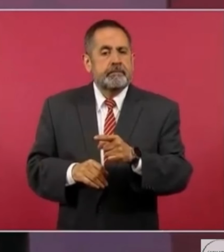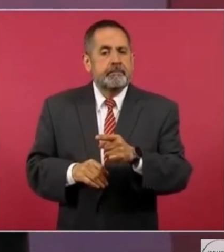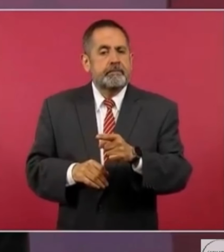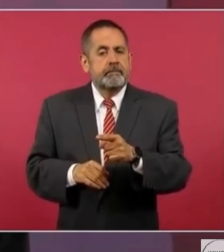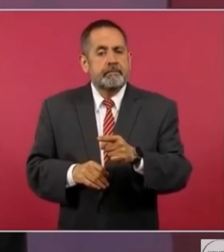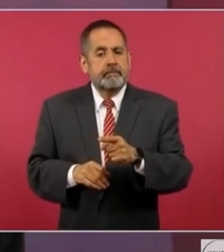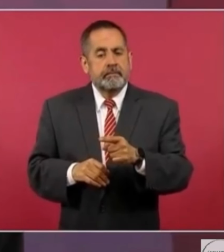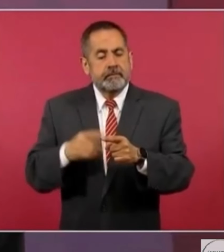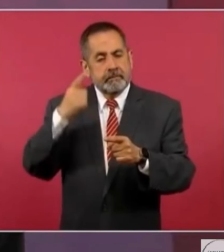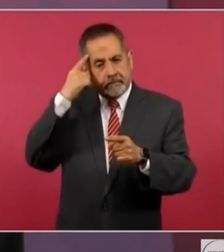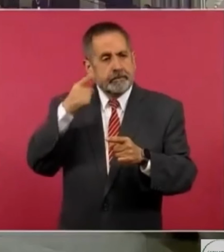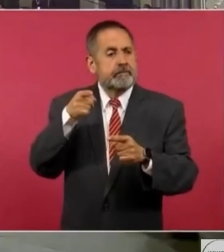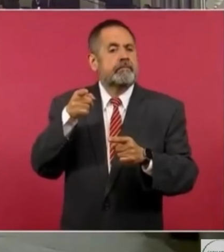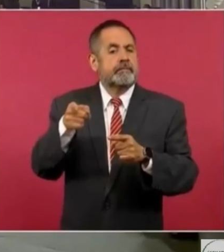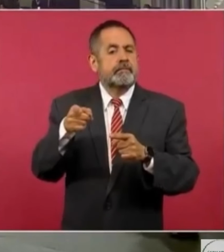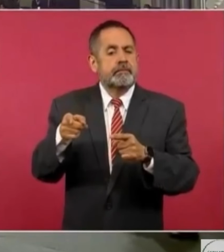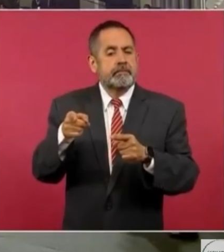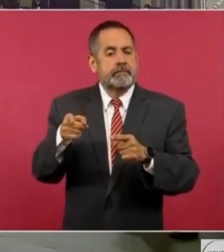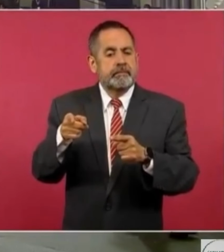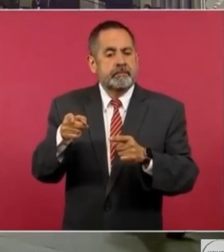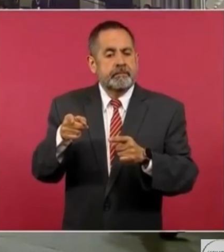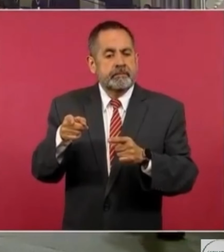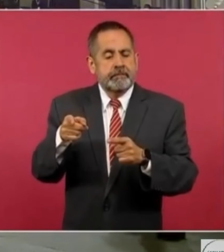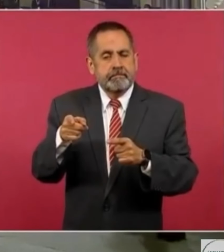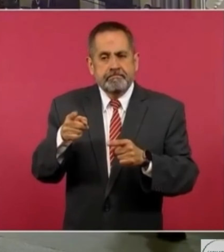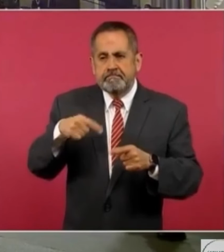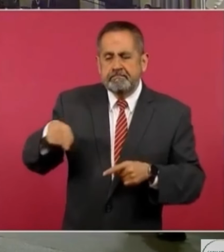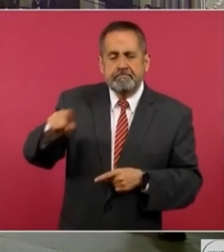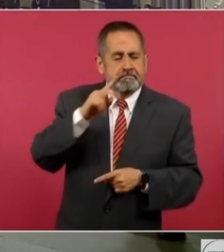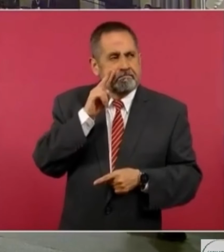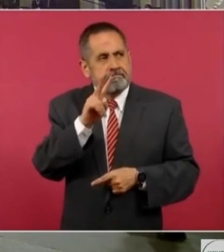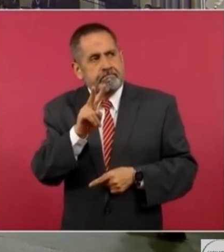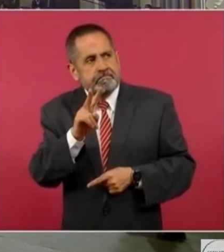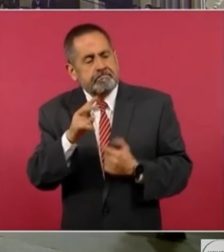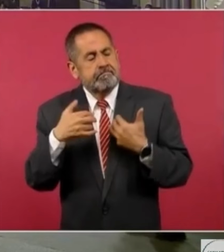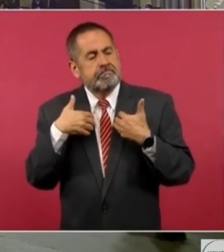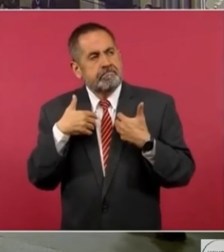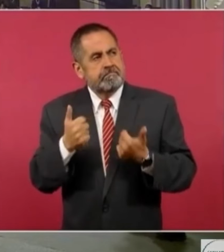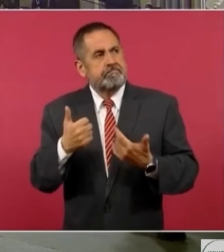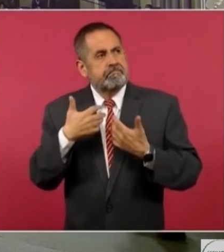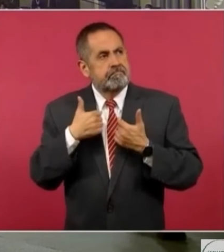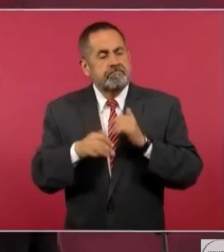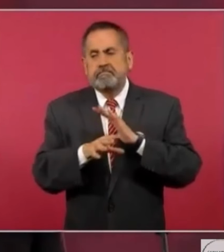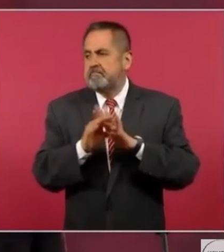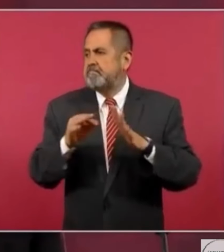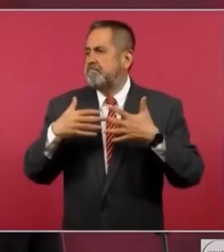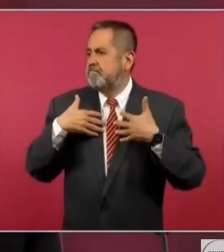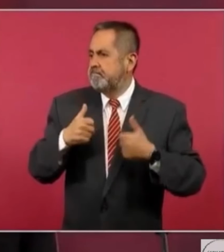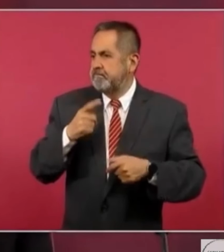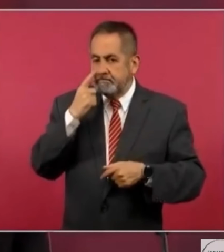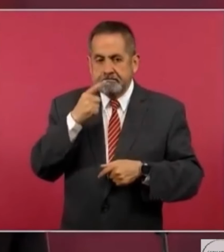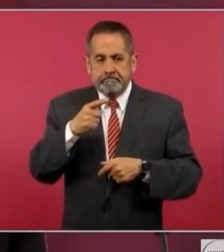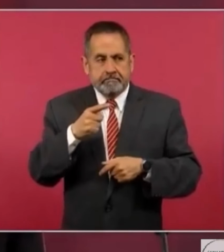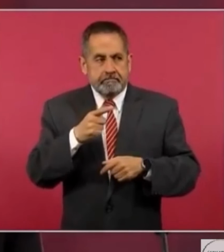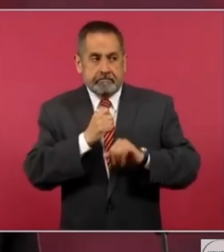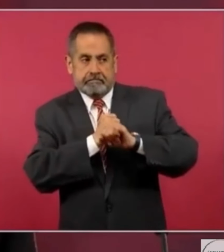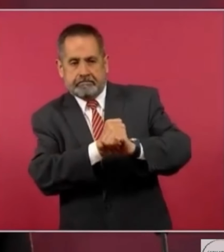y a poder discernir y que no nos manipulen.